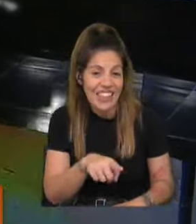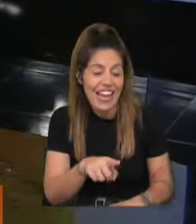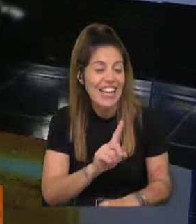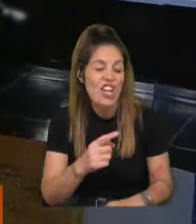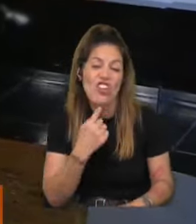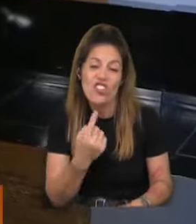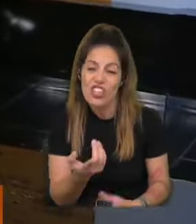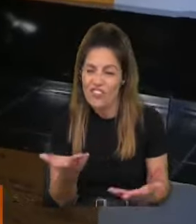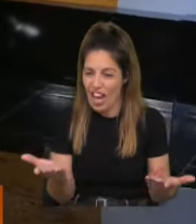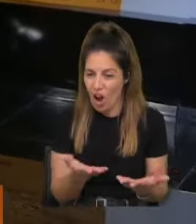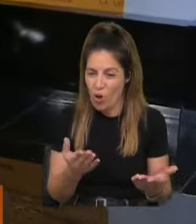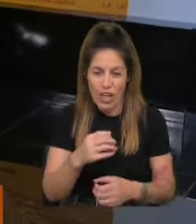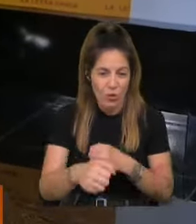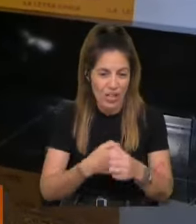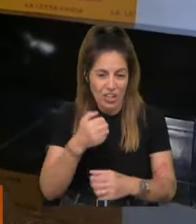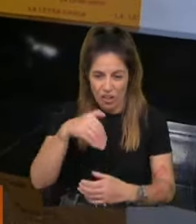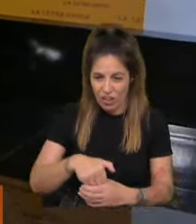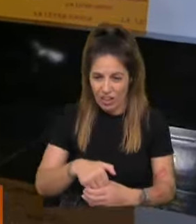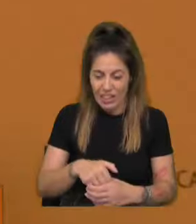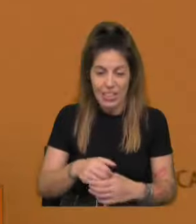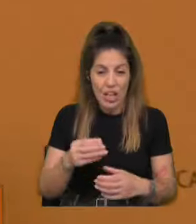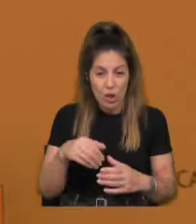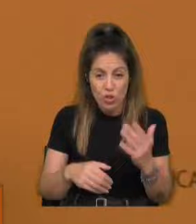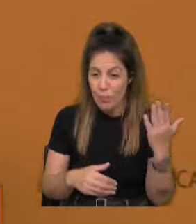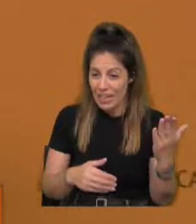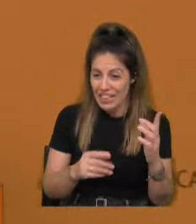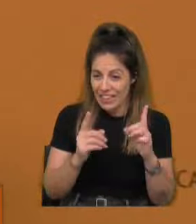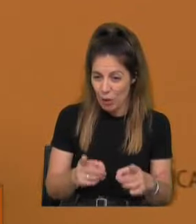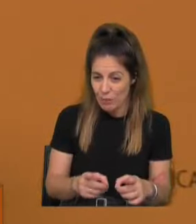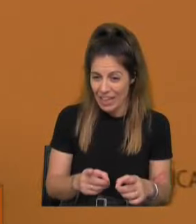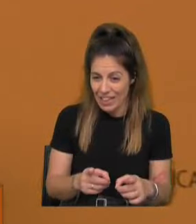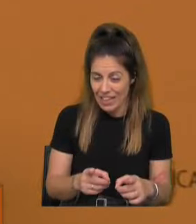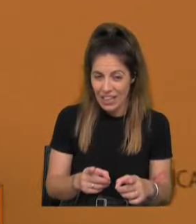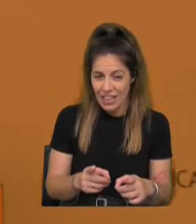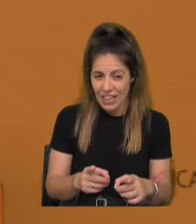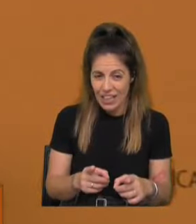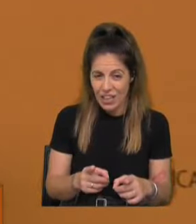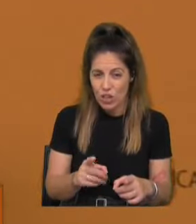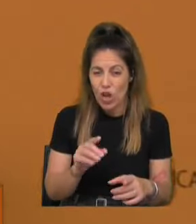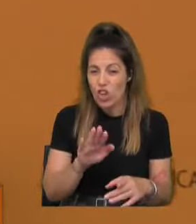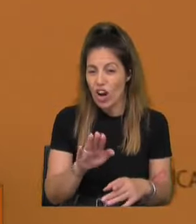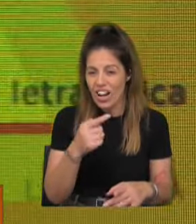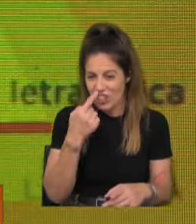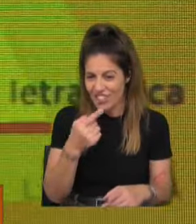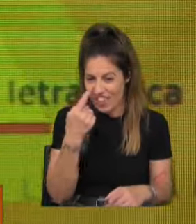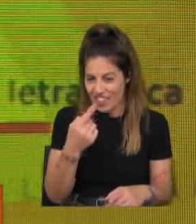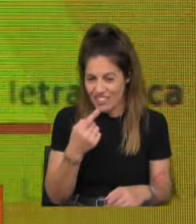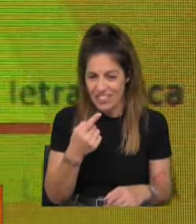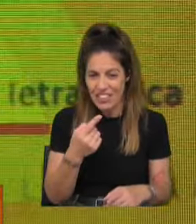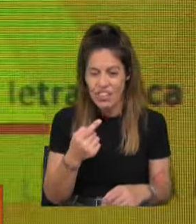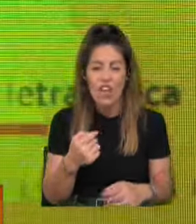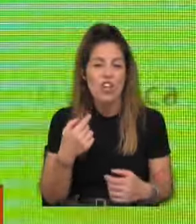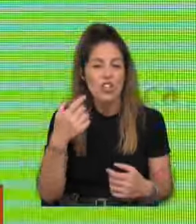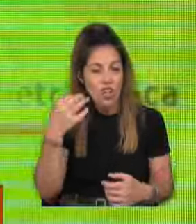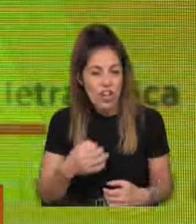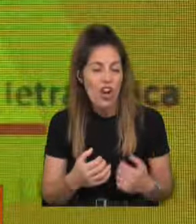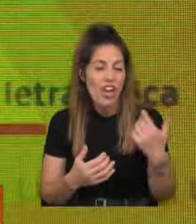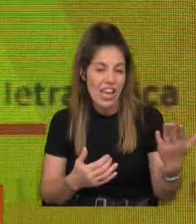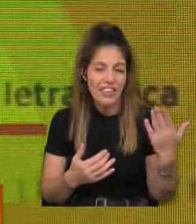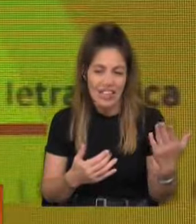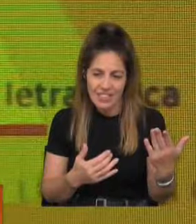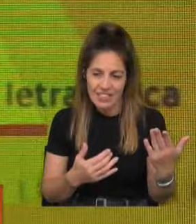conveniente en en un año electoral incluso para la izquierda puede ser conveniente no tocar los intereses de una capital yo creo que la izquierda izquierda en tanto tiene una